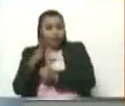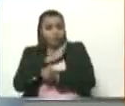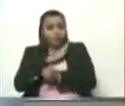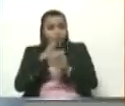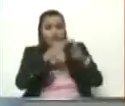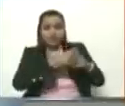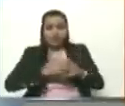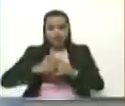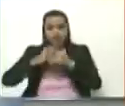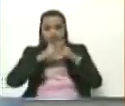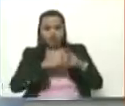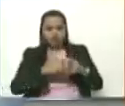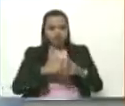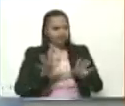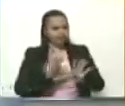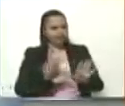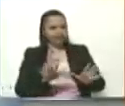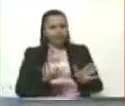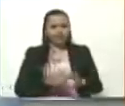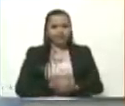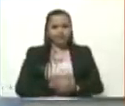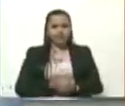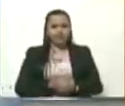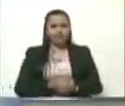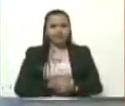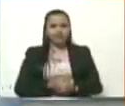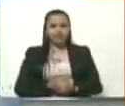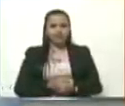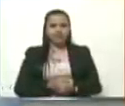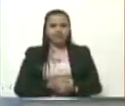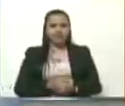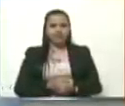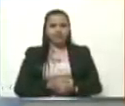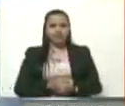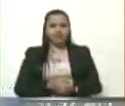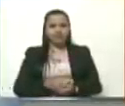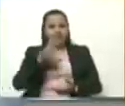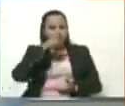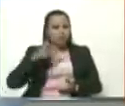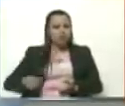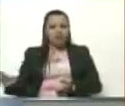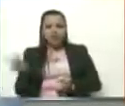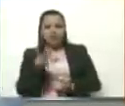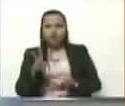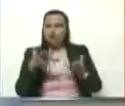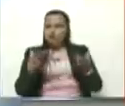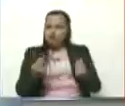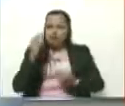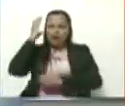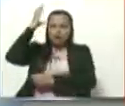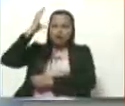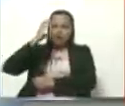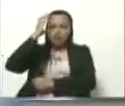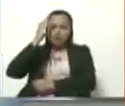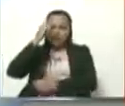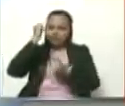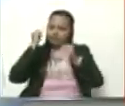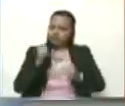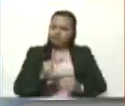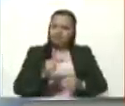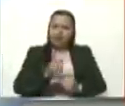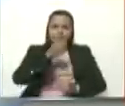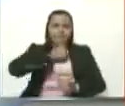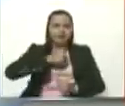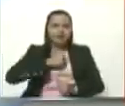los eeuu de américa eso obviamente el pueblo venezolano con mucha madurez con mucha resistencia lo ha